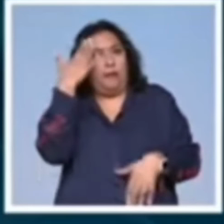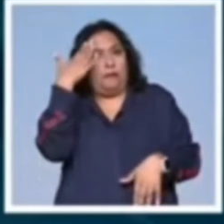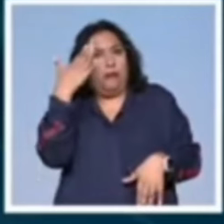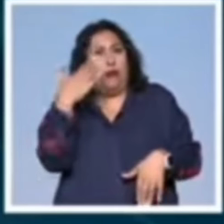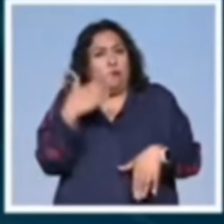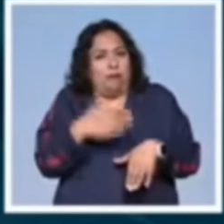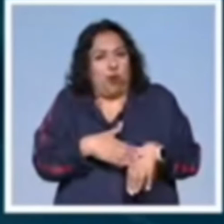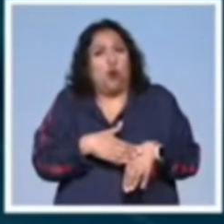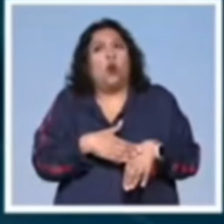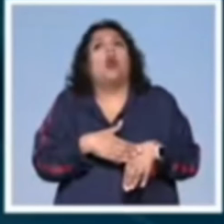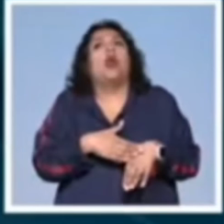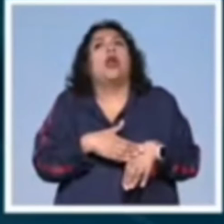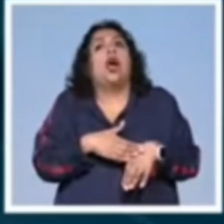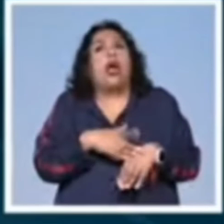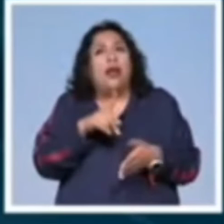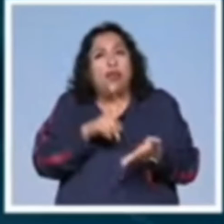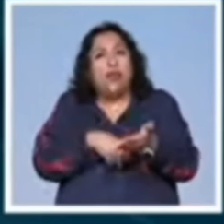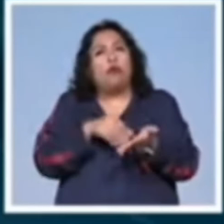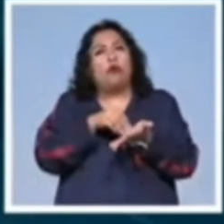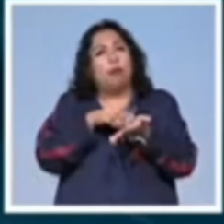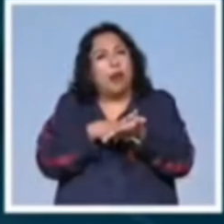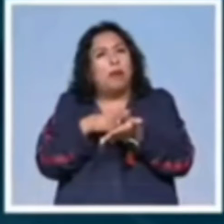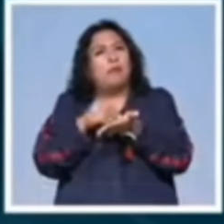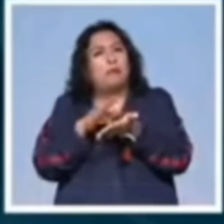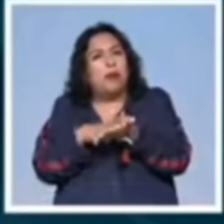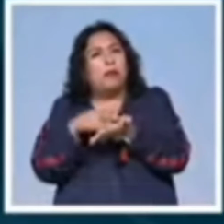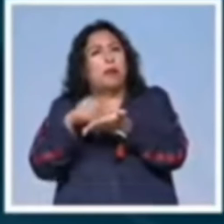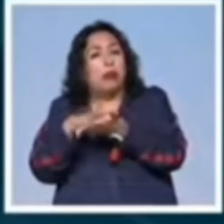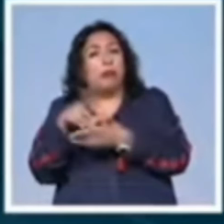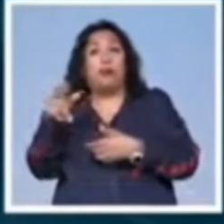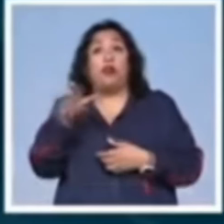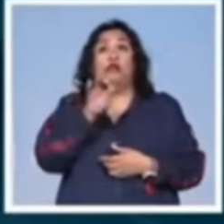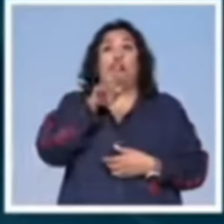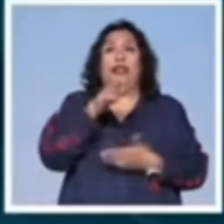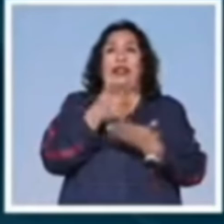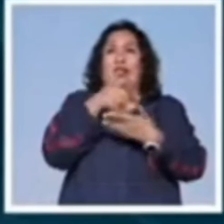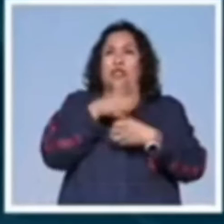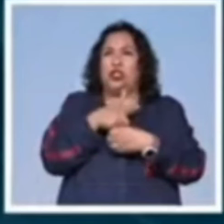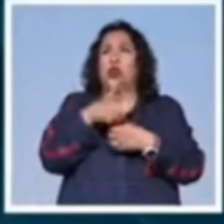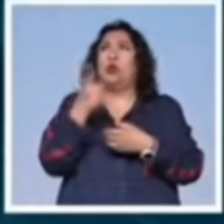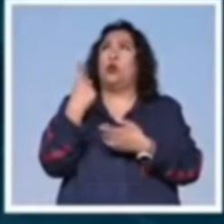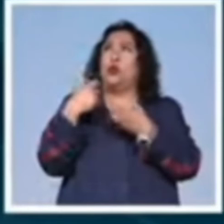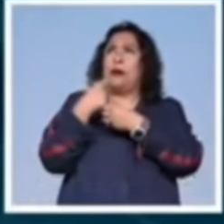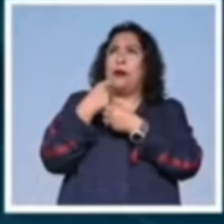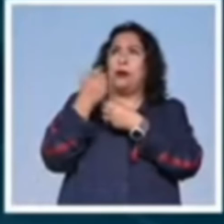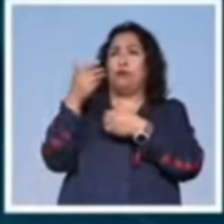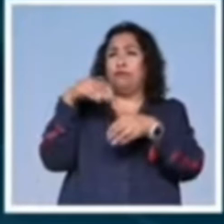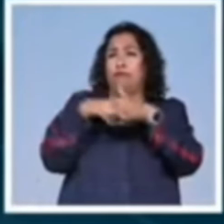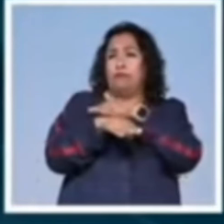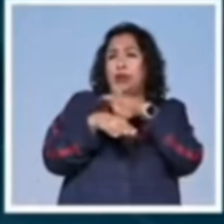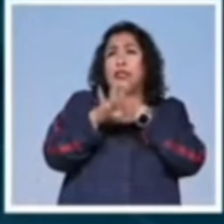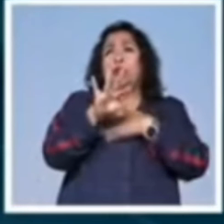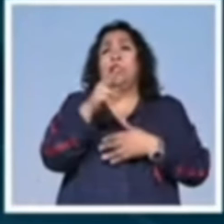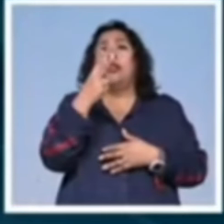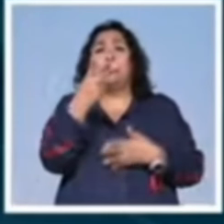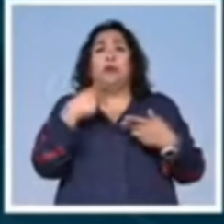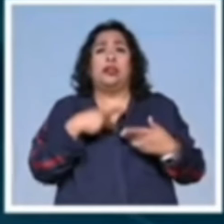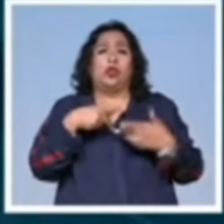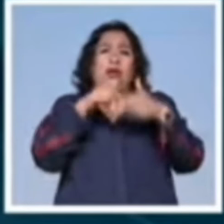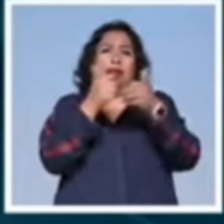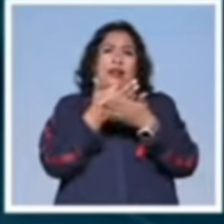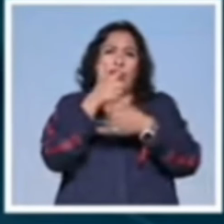se ha fijado en soportes y registros sonoros. La Fonoteca Nacional recibió el año pasado a 52 artistas nacionales